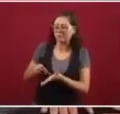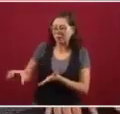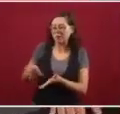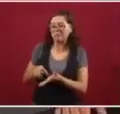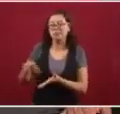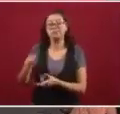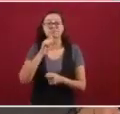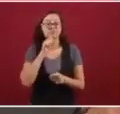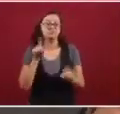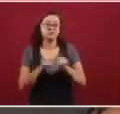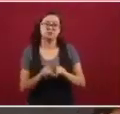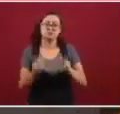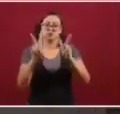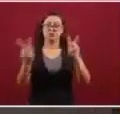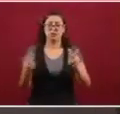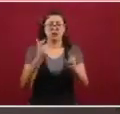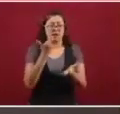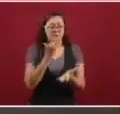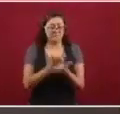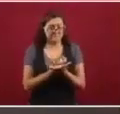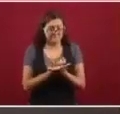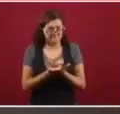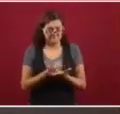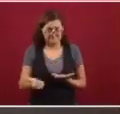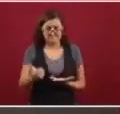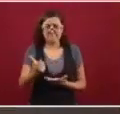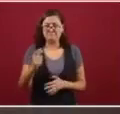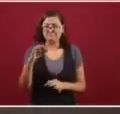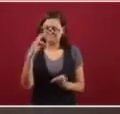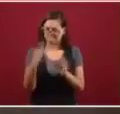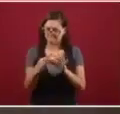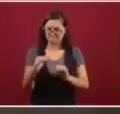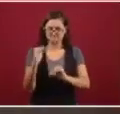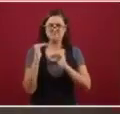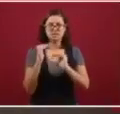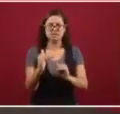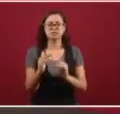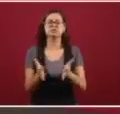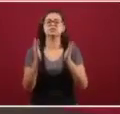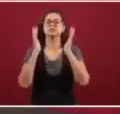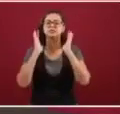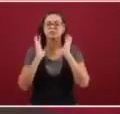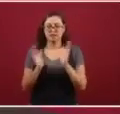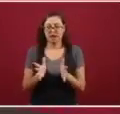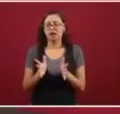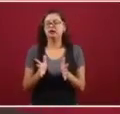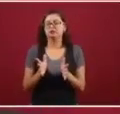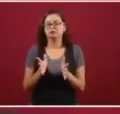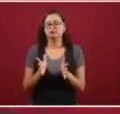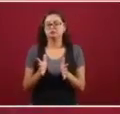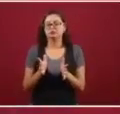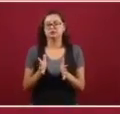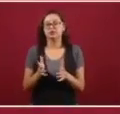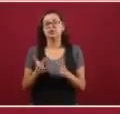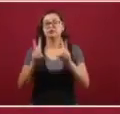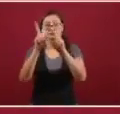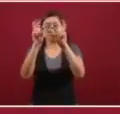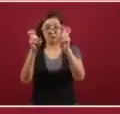Ya se fijó que para el caso del